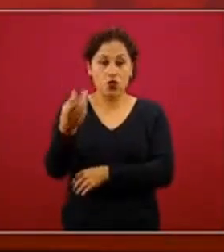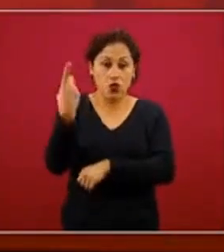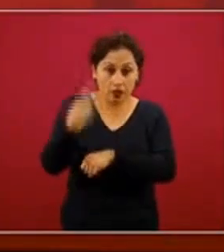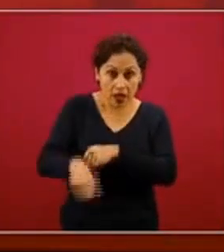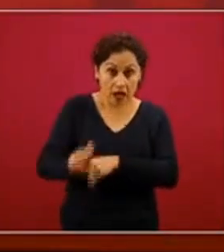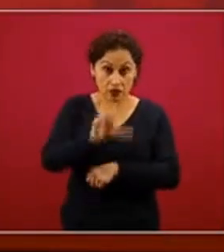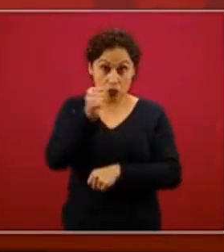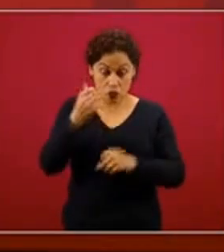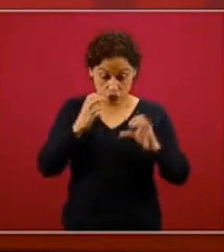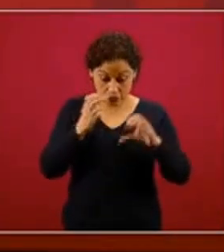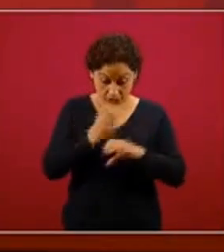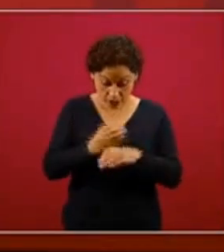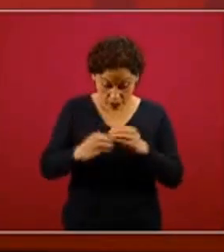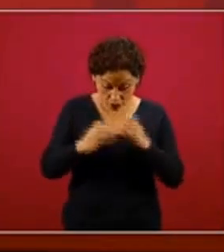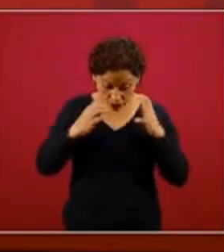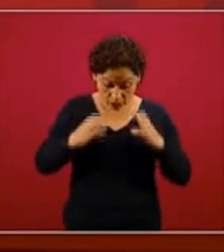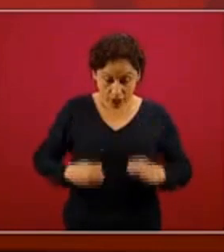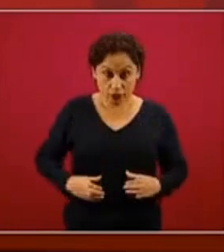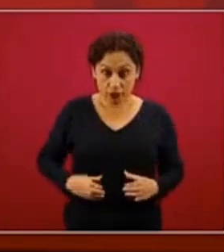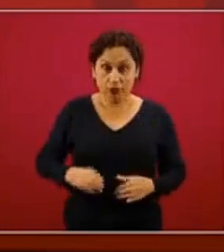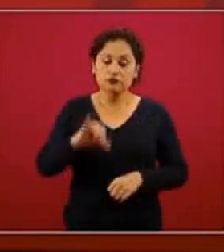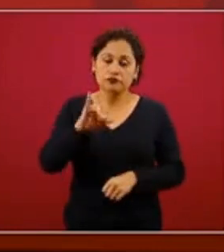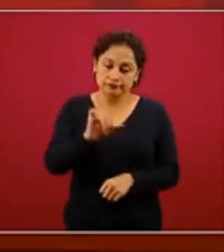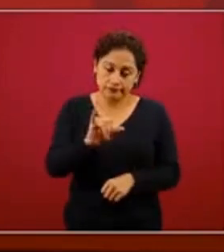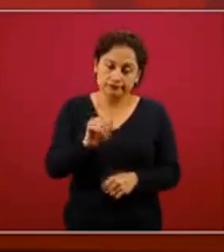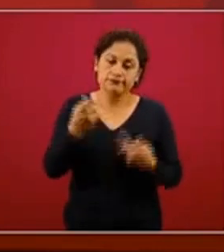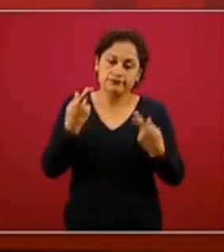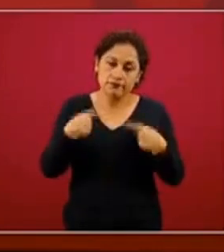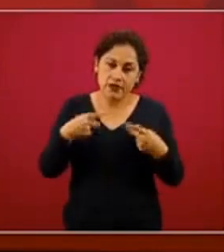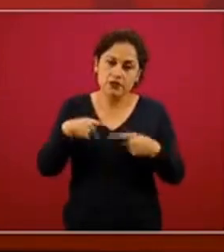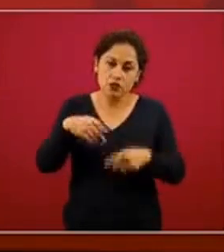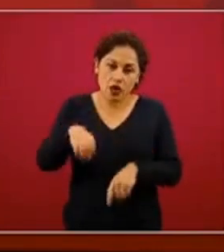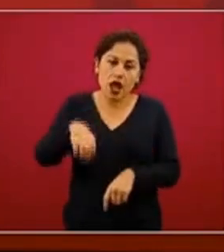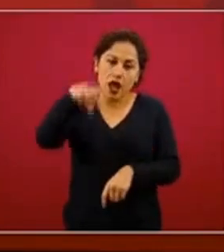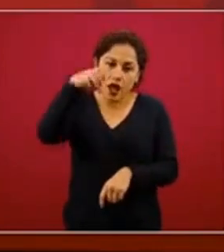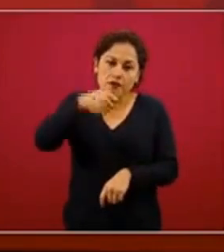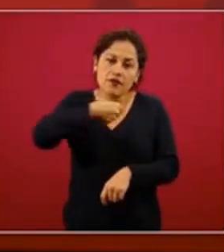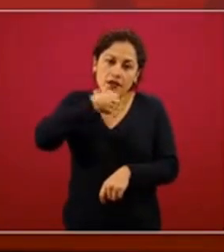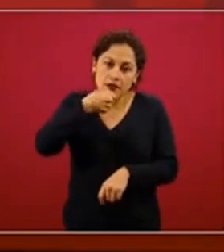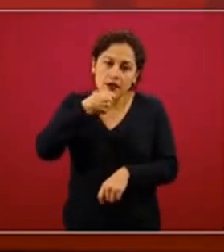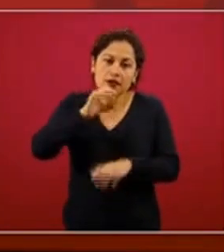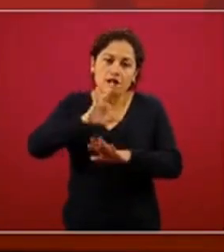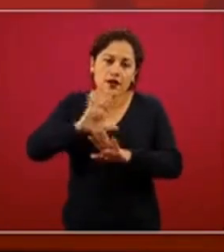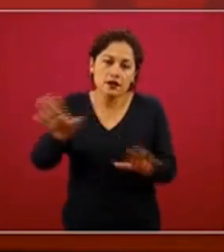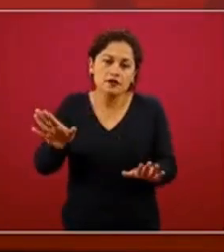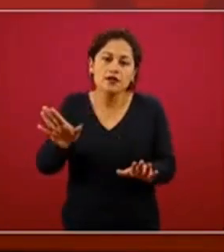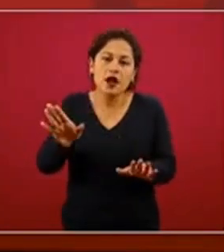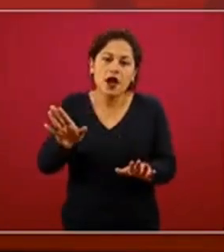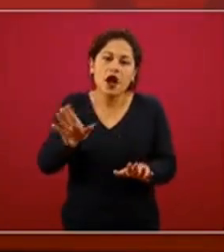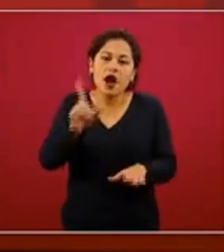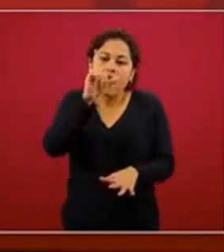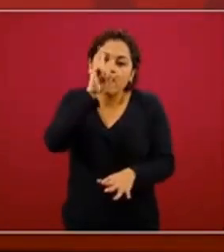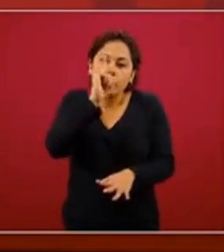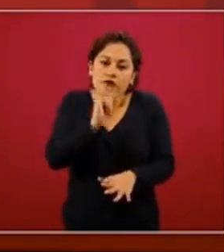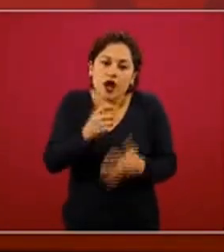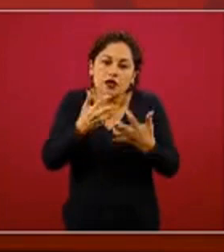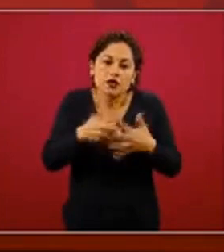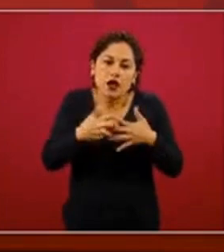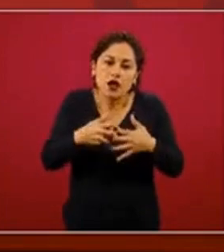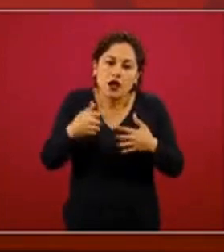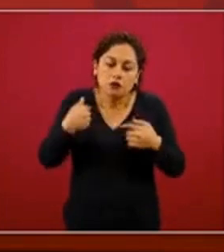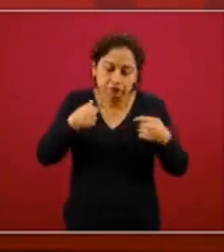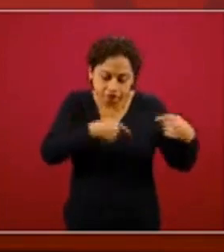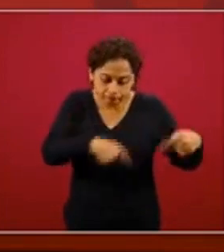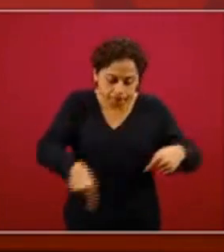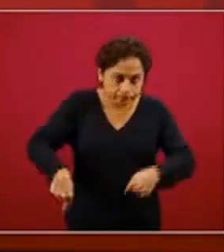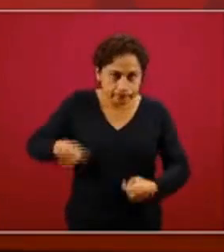que tiene edad mayor, pues sí tiene ya preparados algunos tejidos que no están funcionando desde antes del virus, y entonces